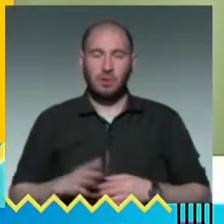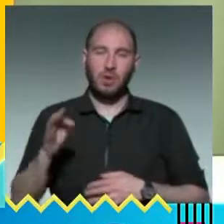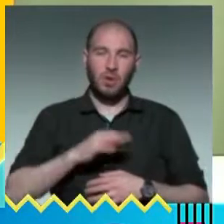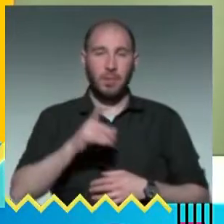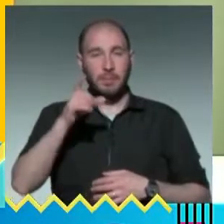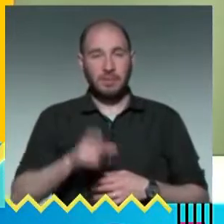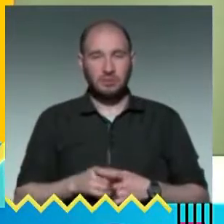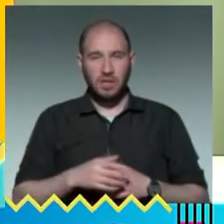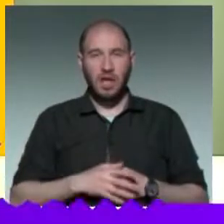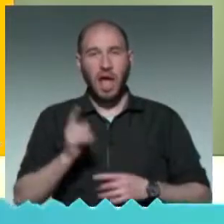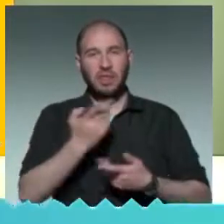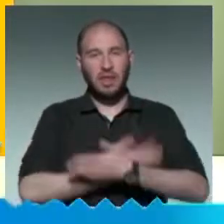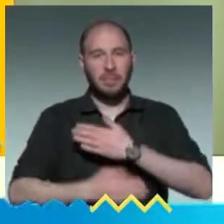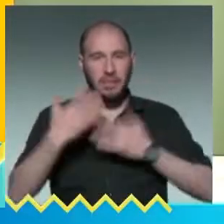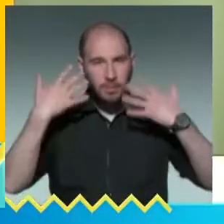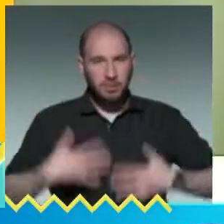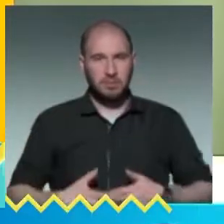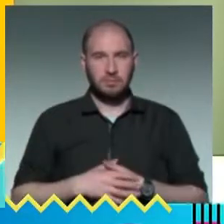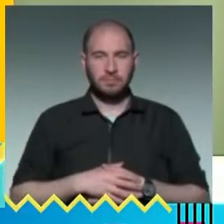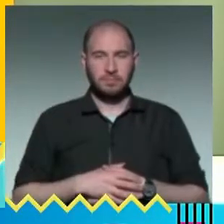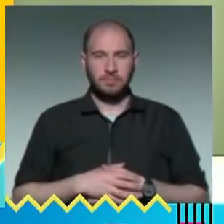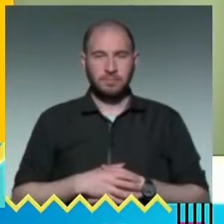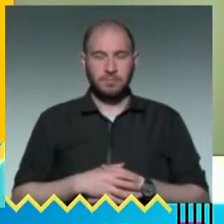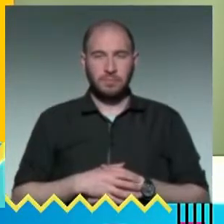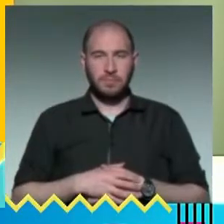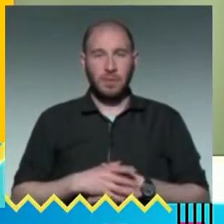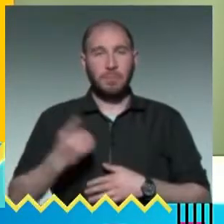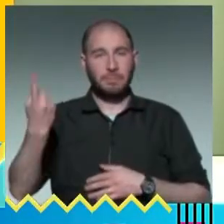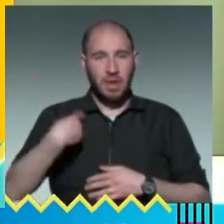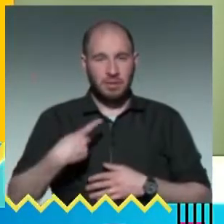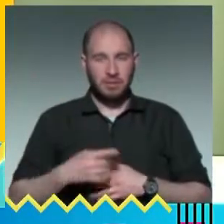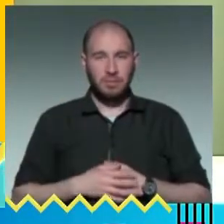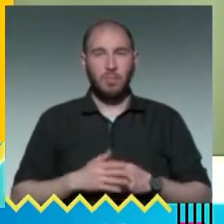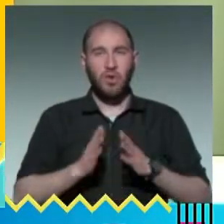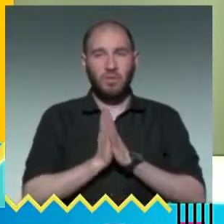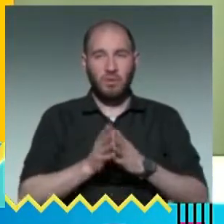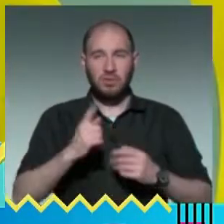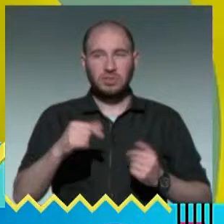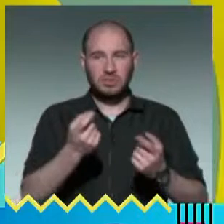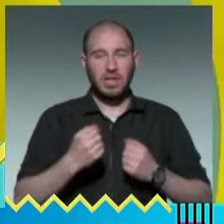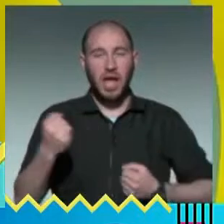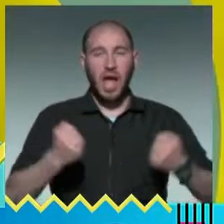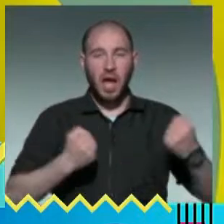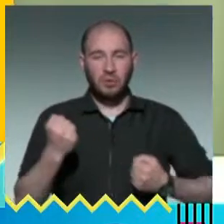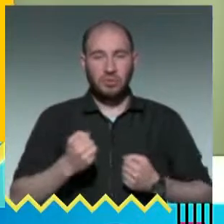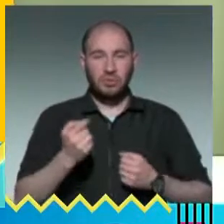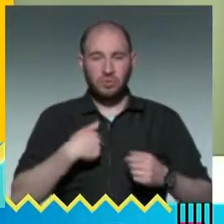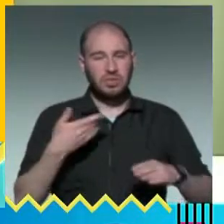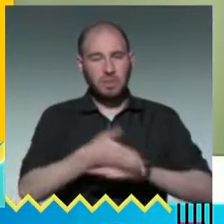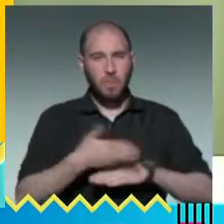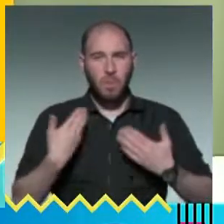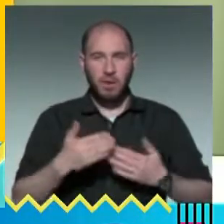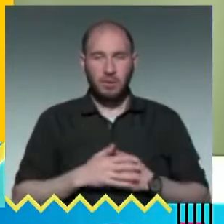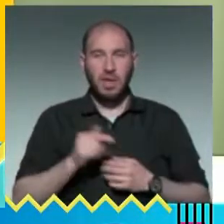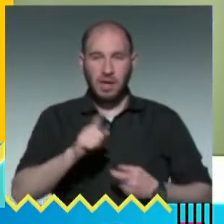alguna persona que tenga alguna discapacidad motriz. Nos exigían, por favor, necesitamos vehículos en el cual entremos. Y ahí